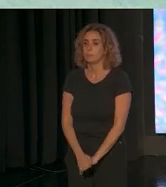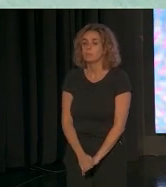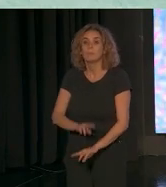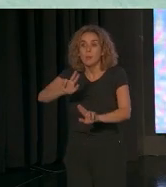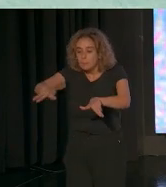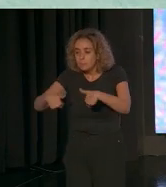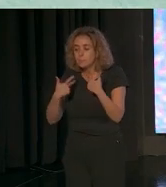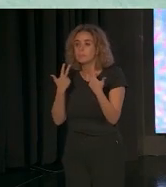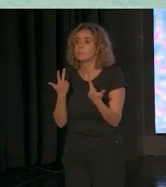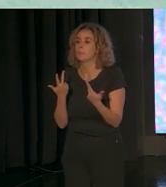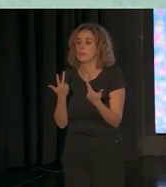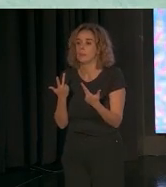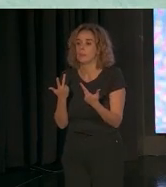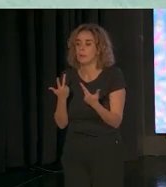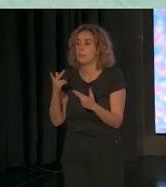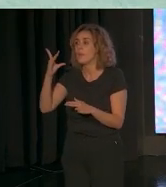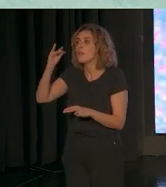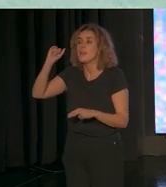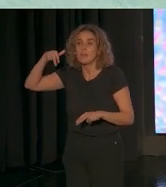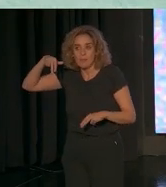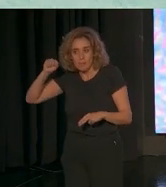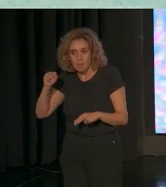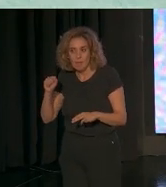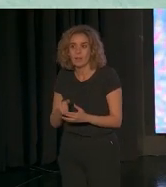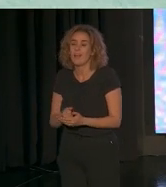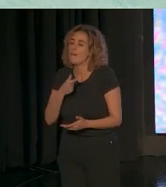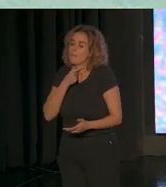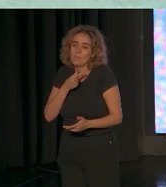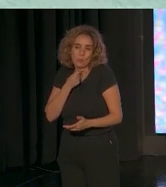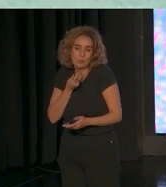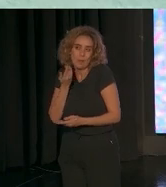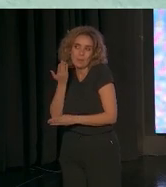Permítanme, porque a mi amiga Diana le gusta mucho y se lo voy a dedicar.